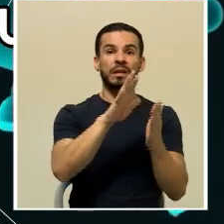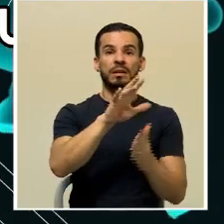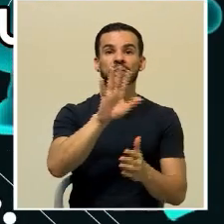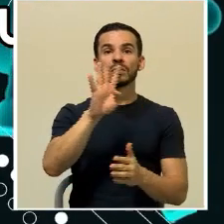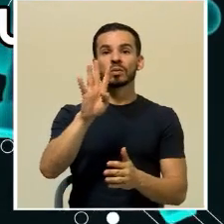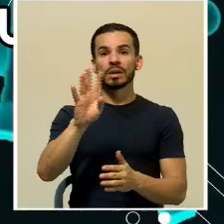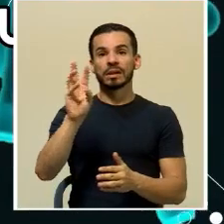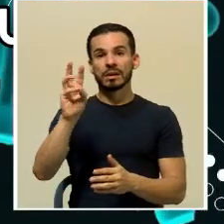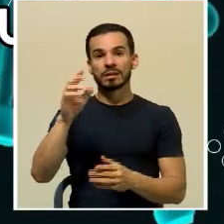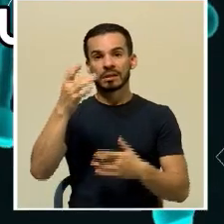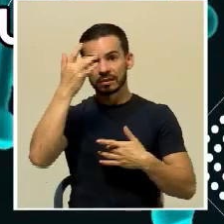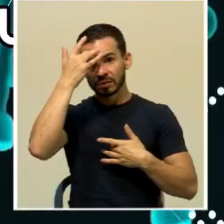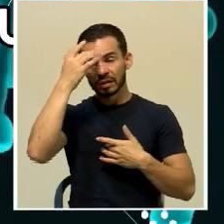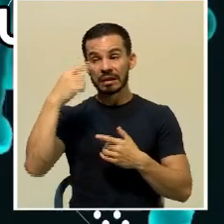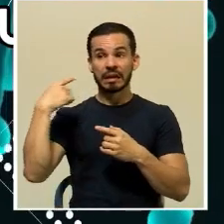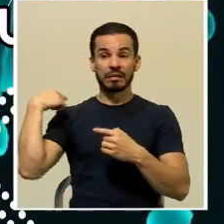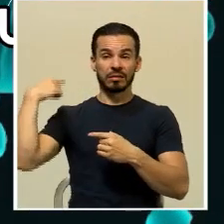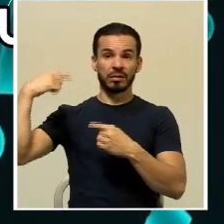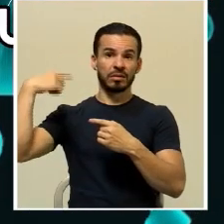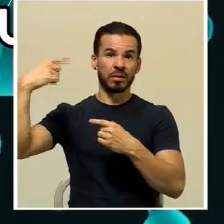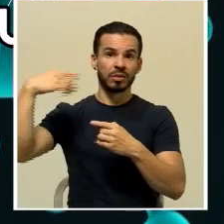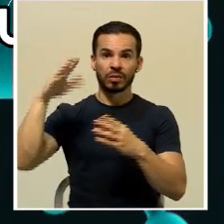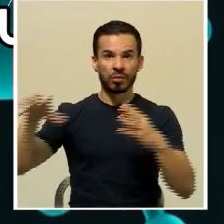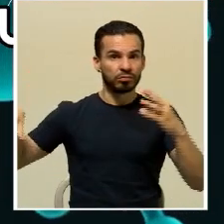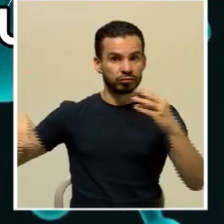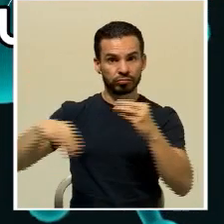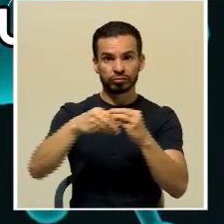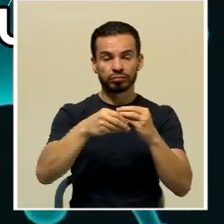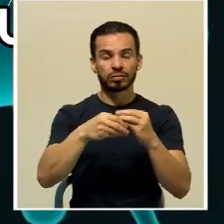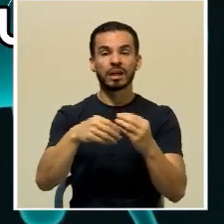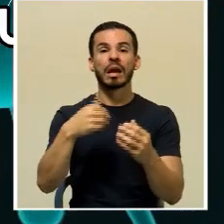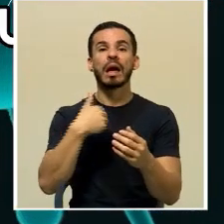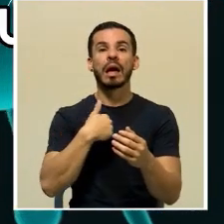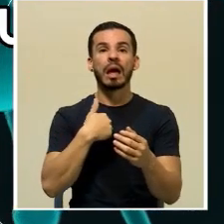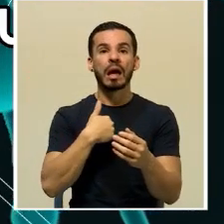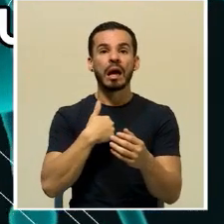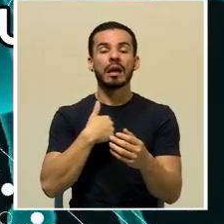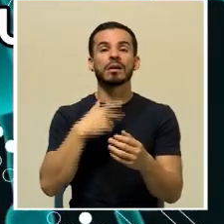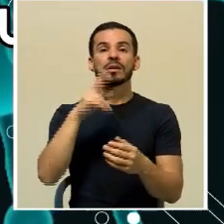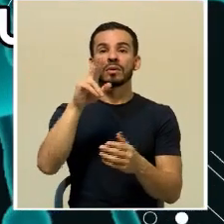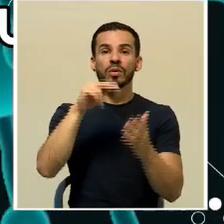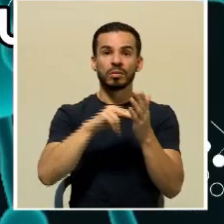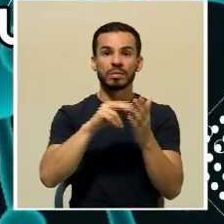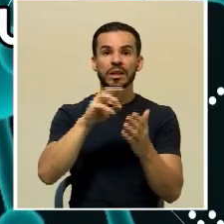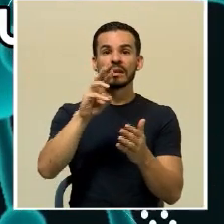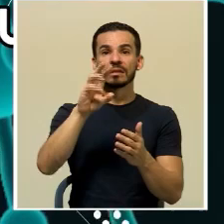9.546 contagios desde que inició la pandemia. Hay afortunadamente